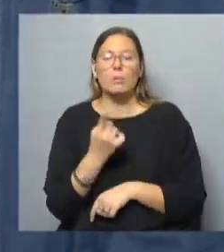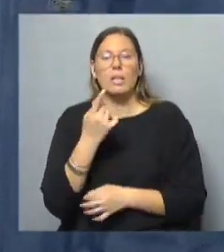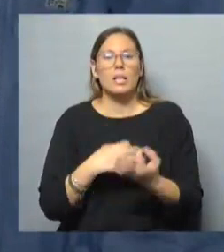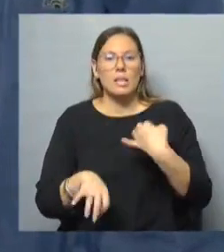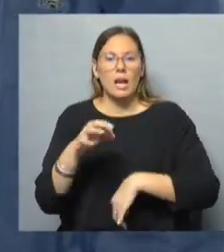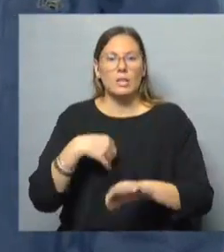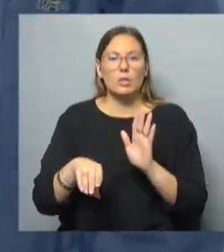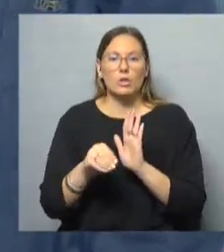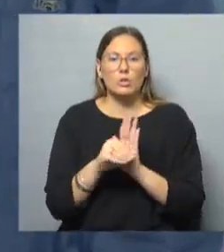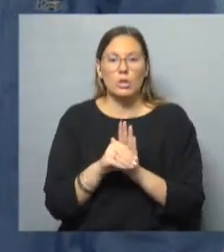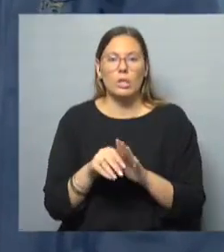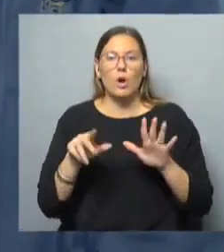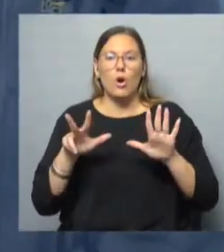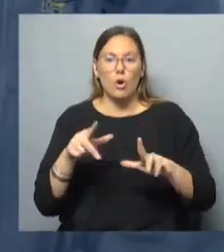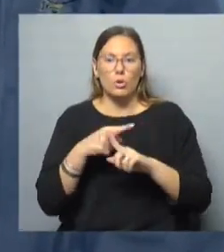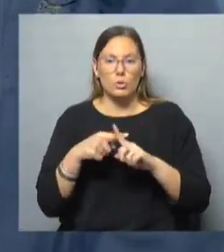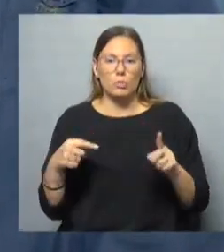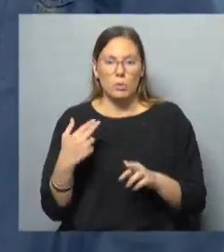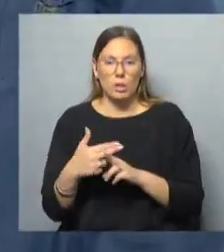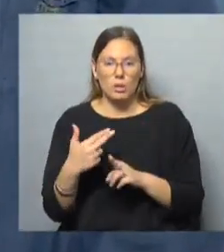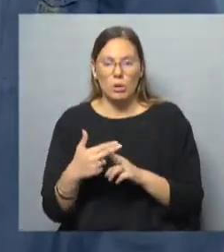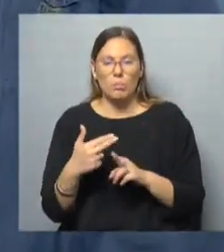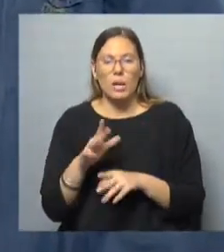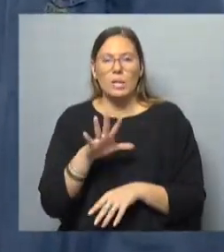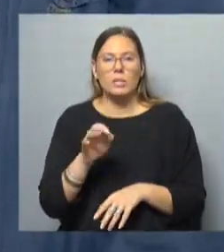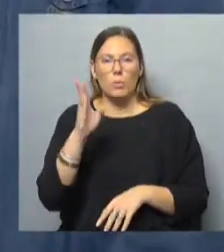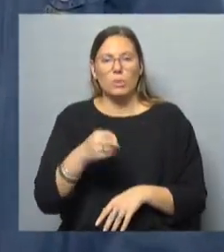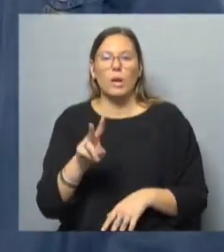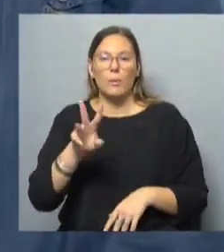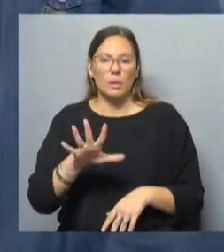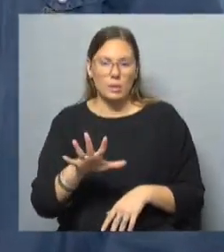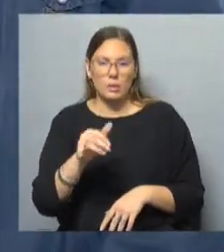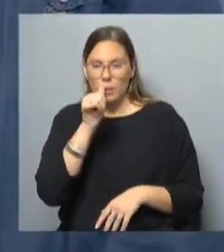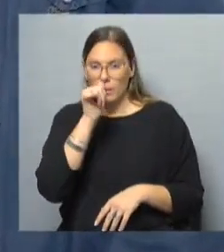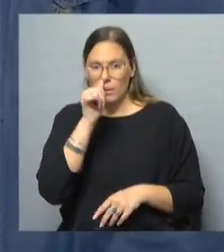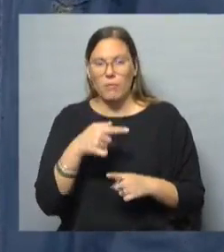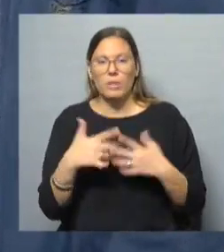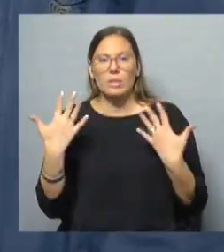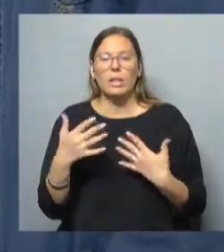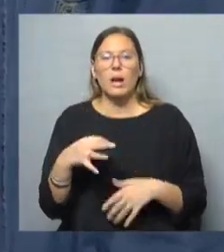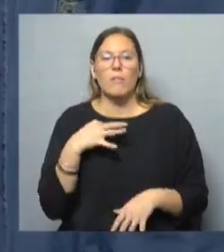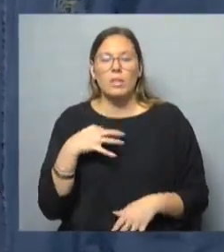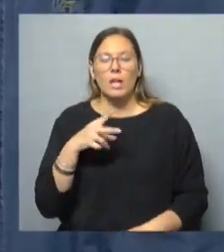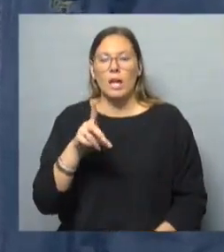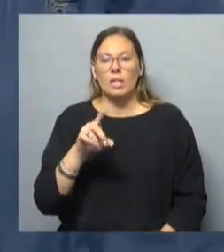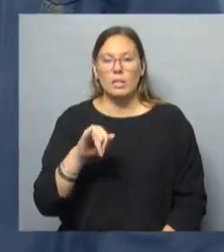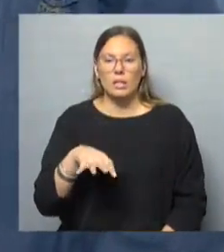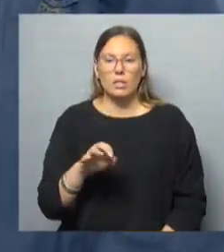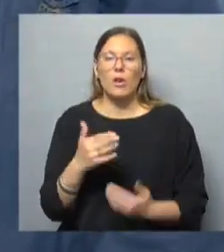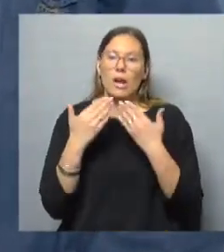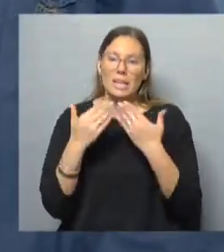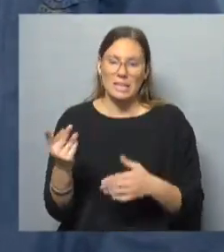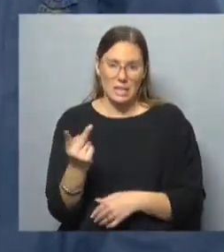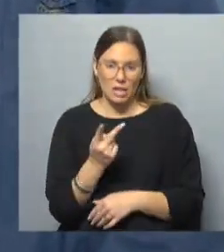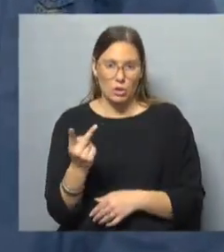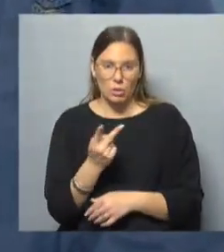Solís, 20:30 horas. El espectáculo se llama 50-25 y celebra la vida del gran Dino. Muchísimas gracias a los dos.